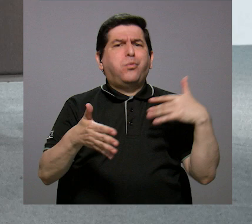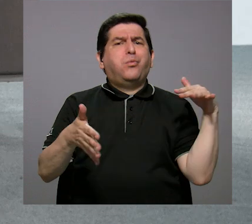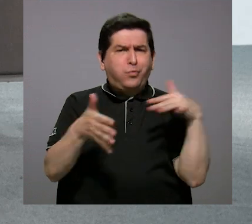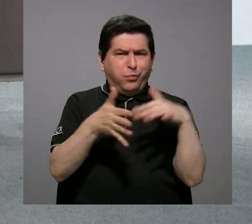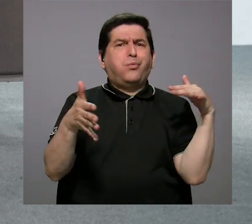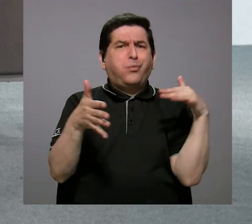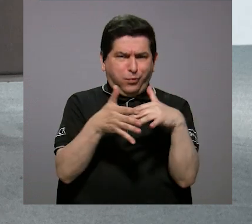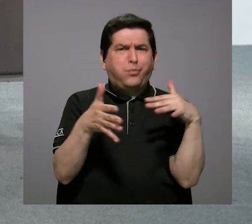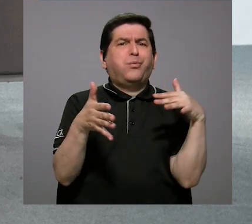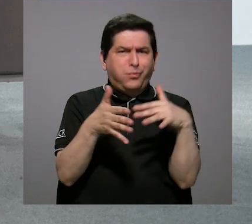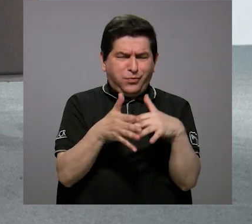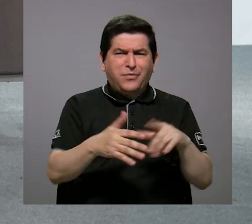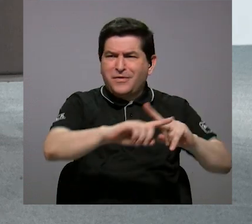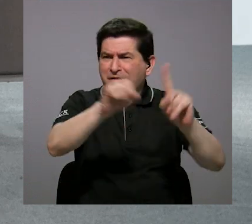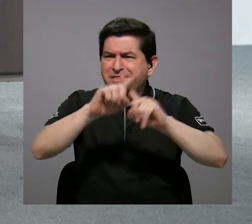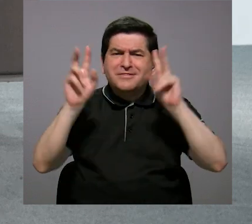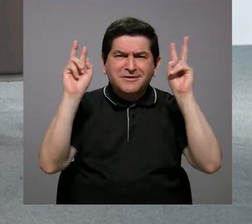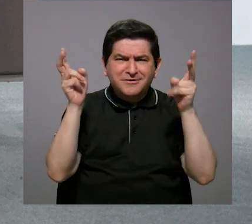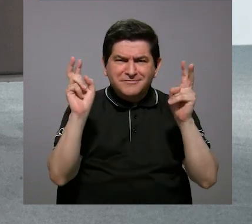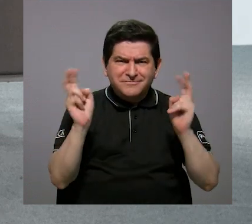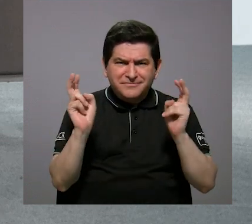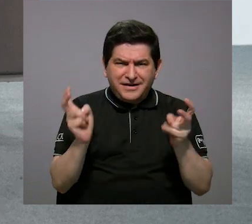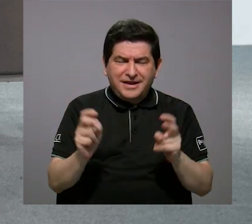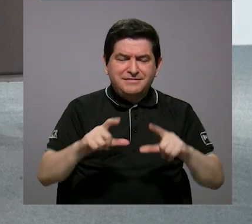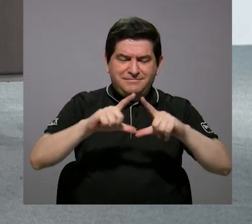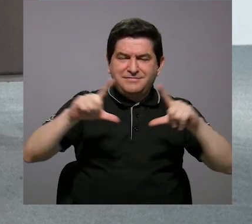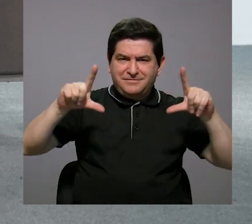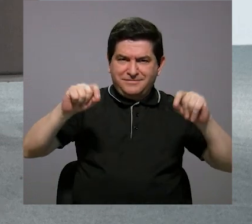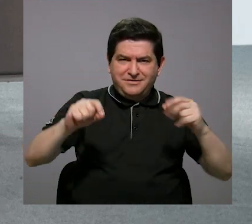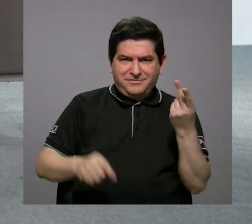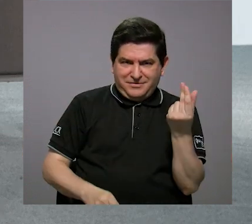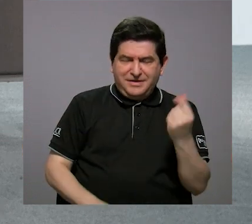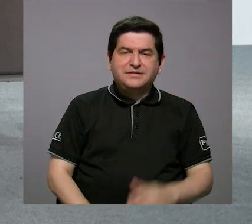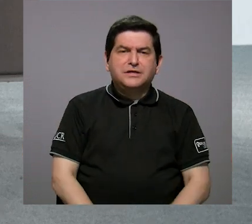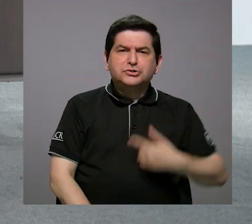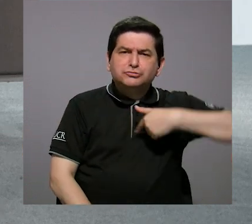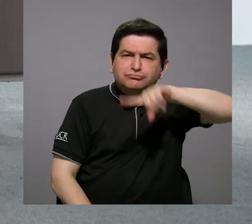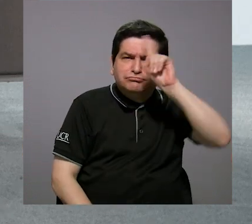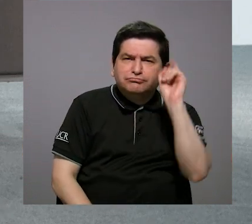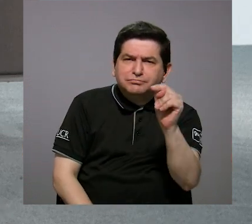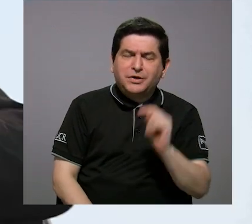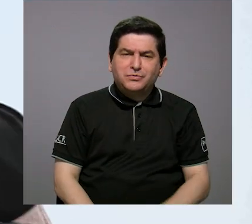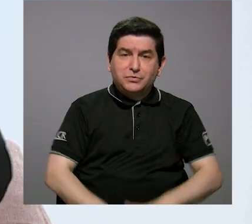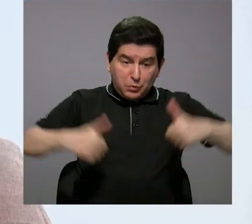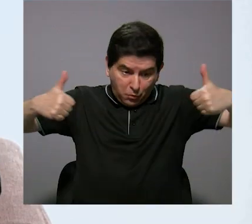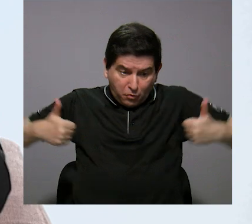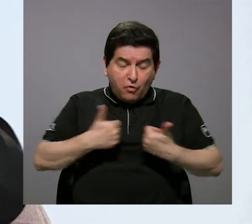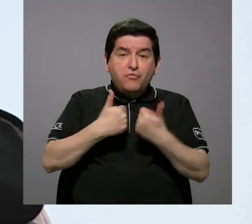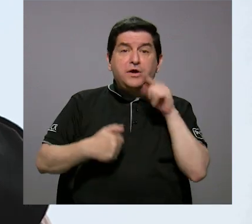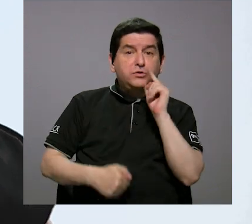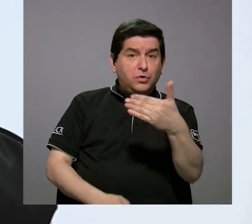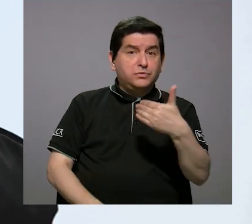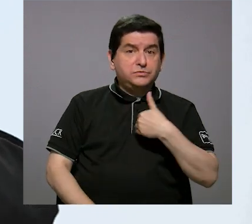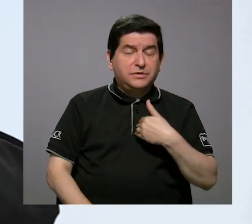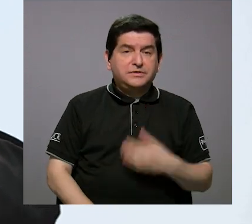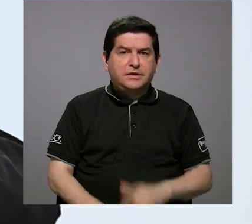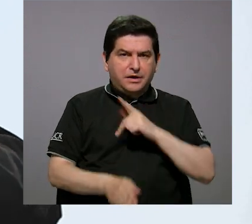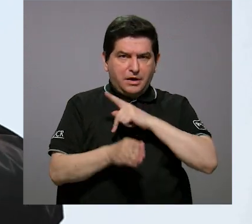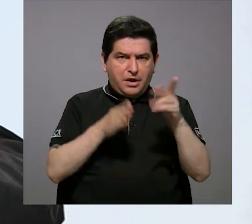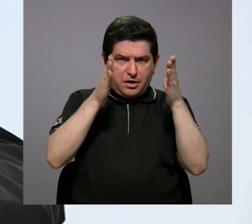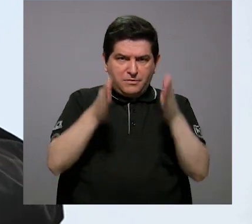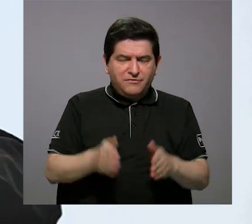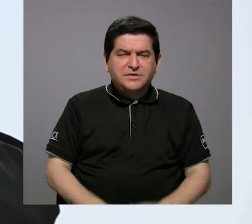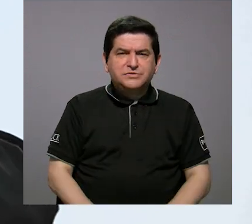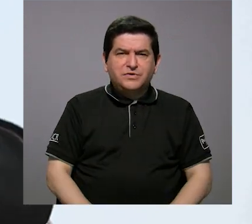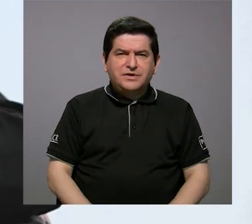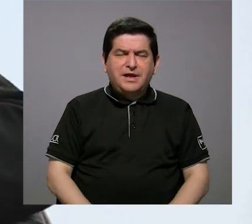estudiar, digamos, distintos temas en el caso de los billetes. Casualmente le quiero preguntar de los retos que tienen ustedes como profesionales en